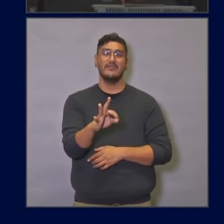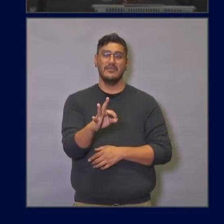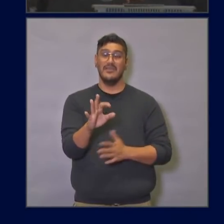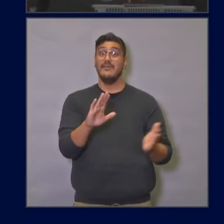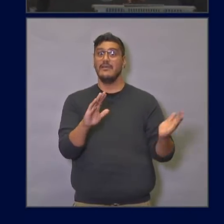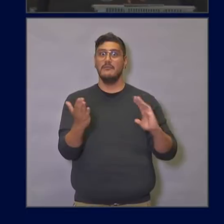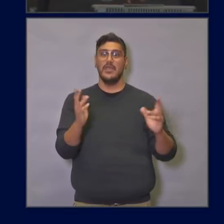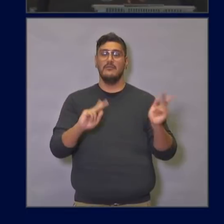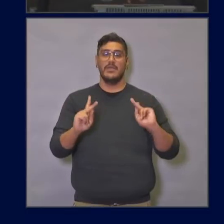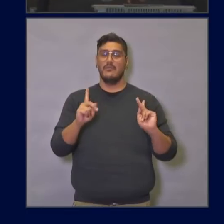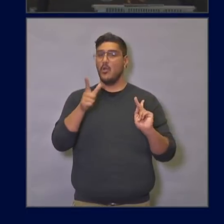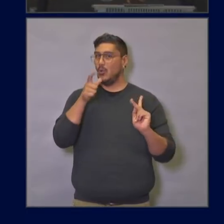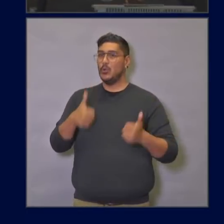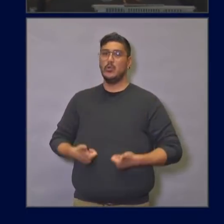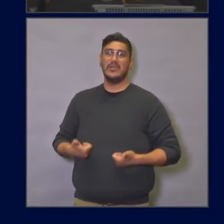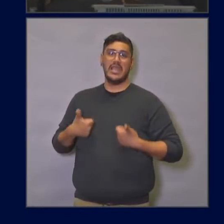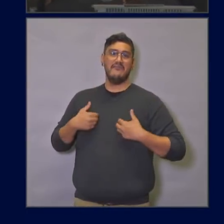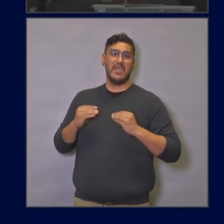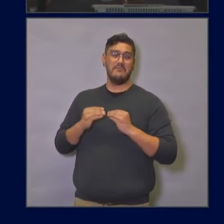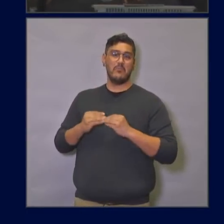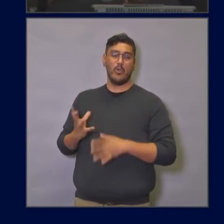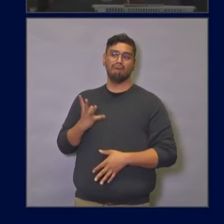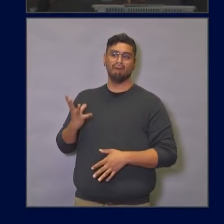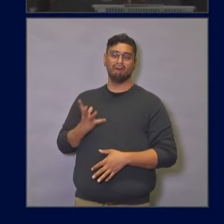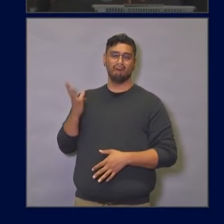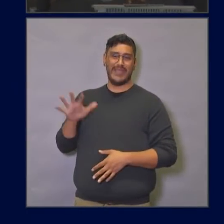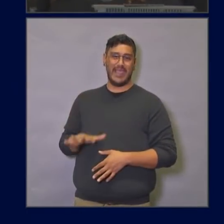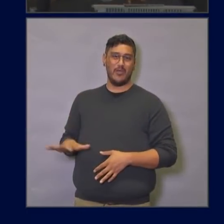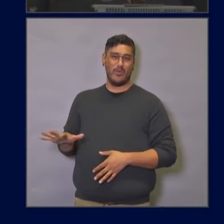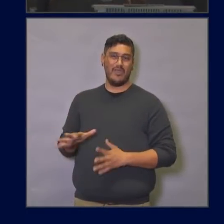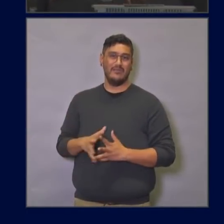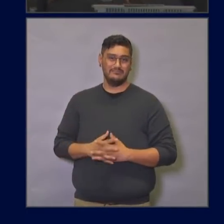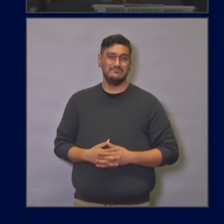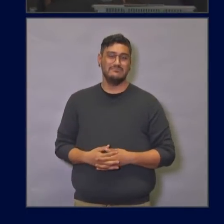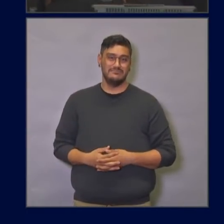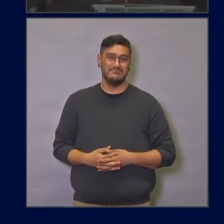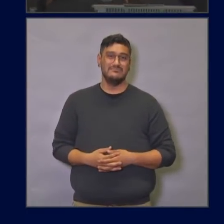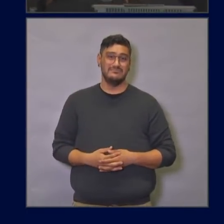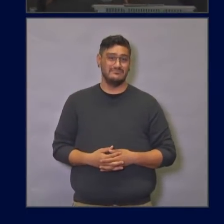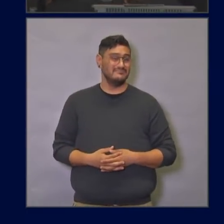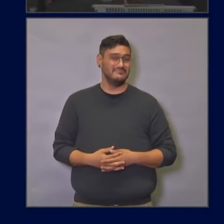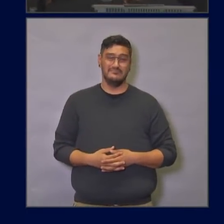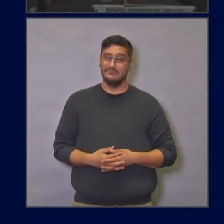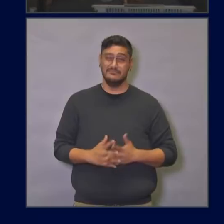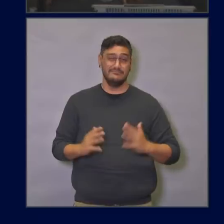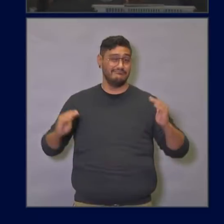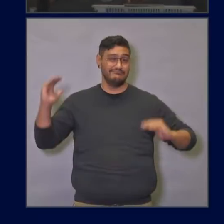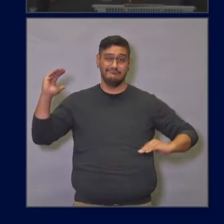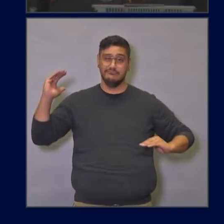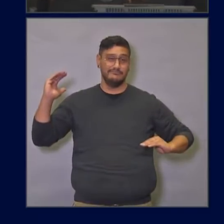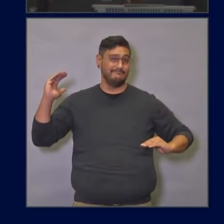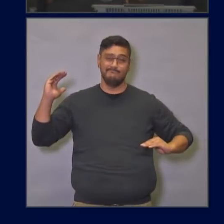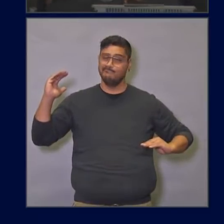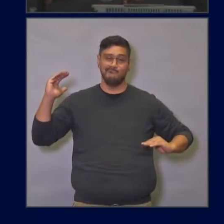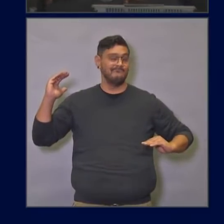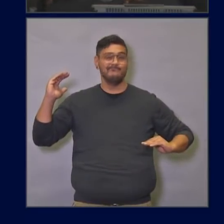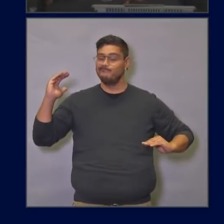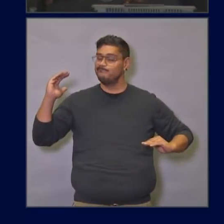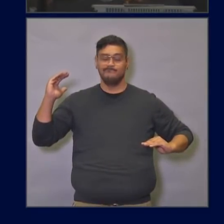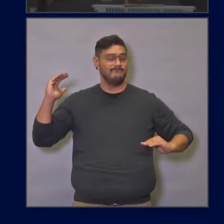con aquellos que viven en áreas con menos pobreza. Estas diferencias son injustas